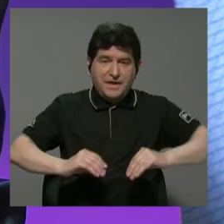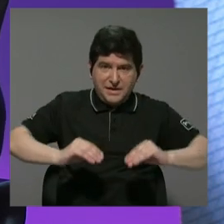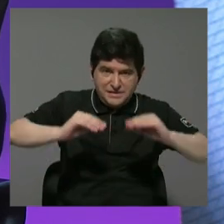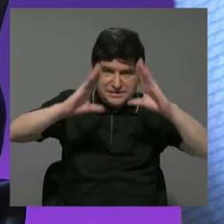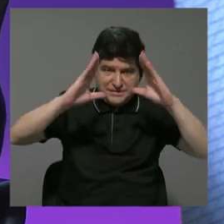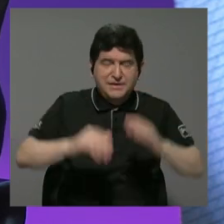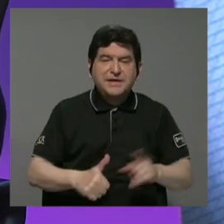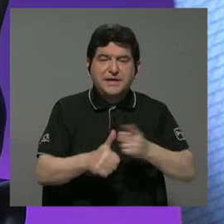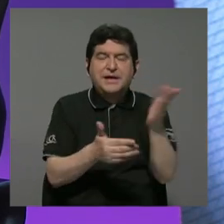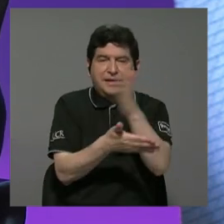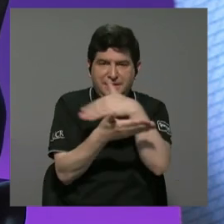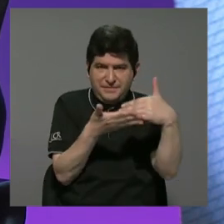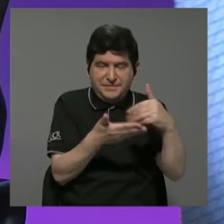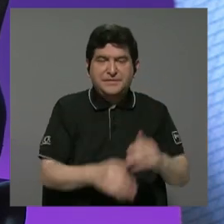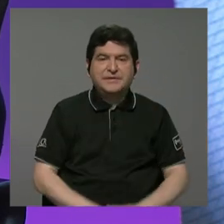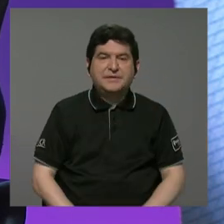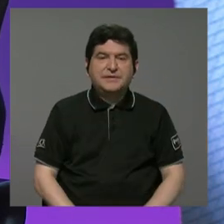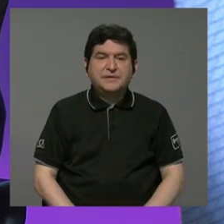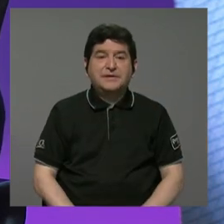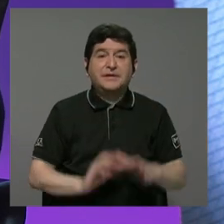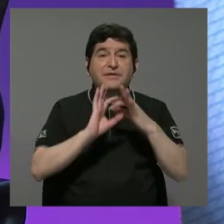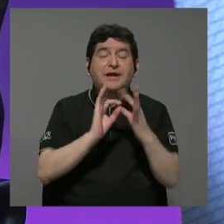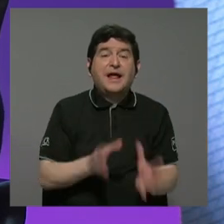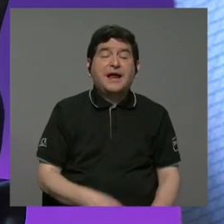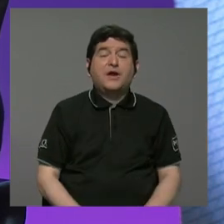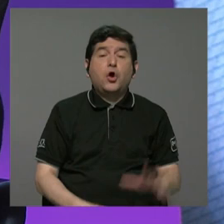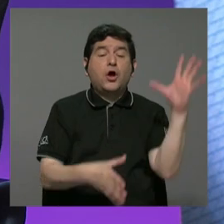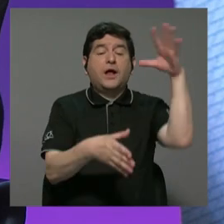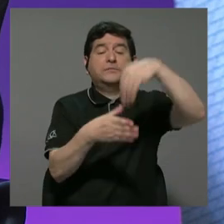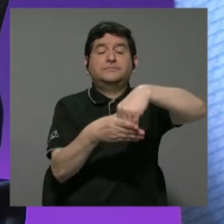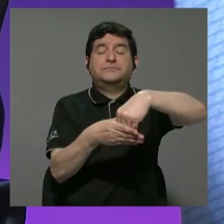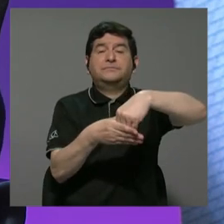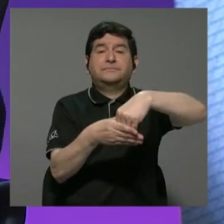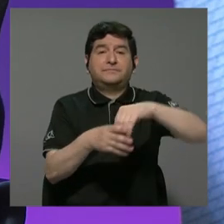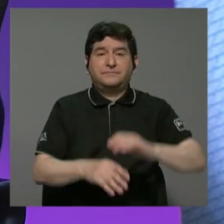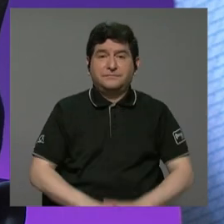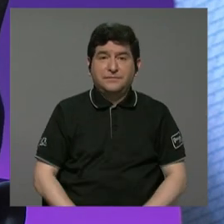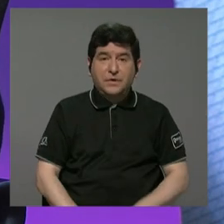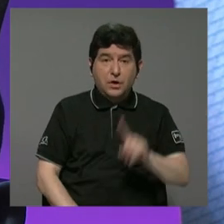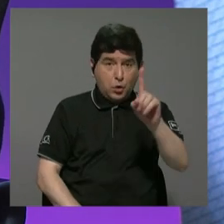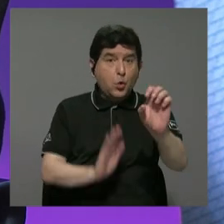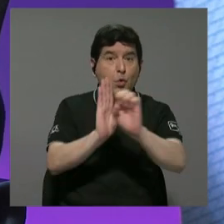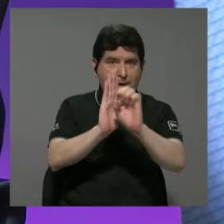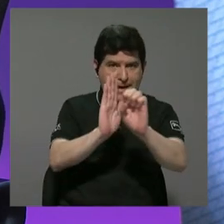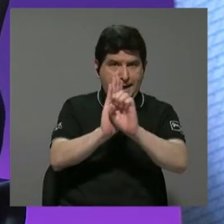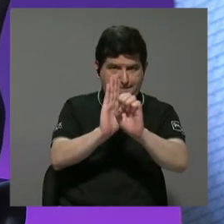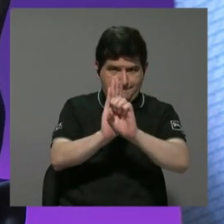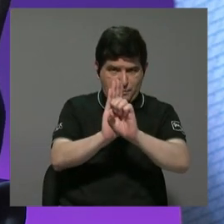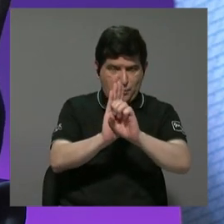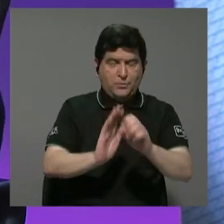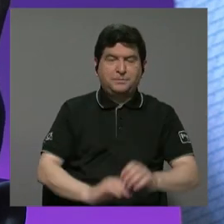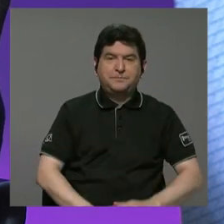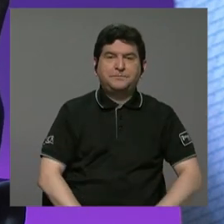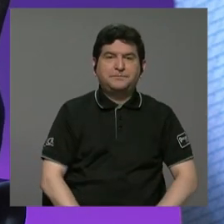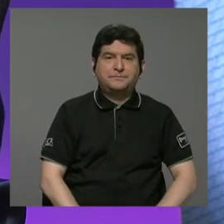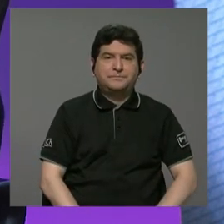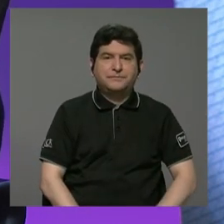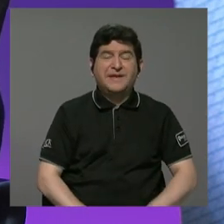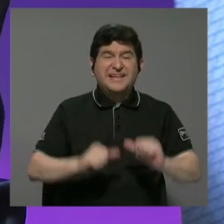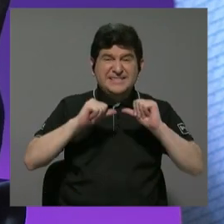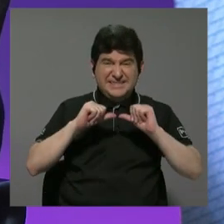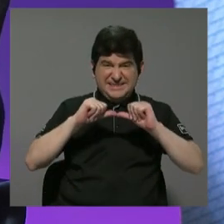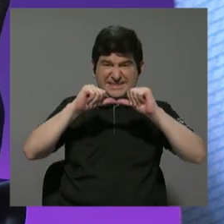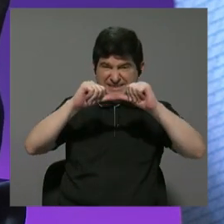menos en esta primera parte, que tiene que ver con la inclusividad, ¿verdad? Solo un ejemplo, si